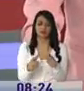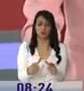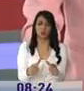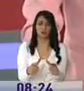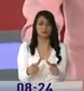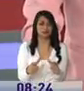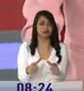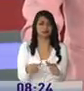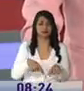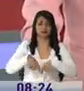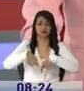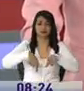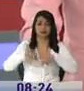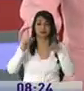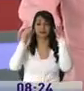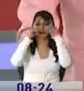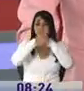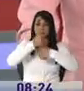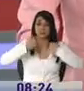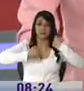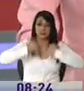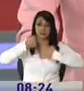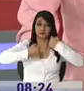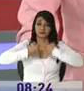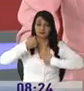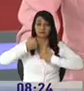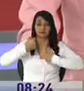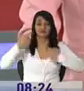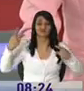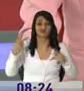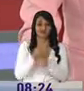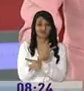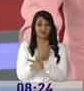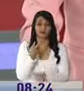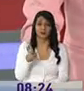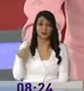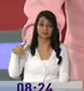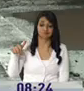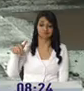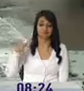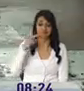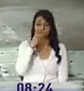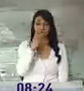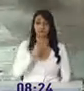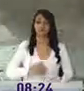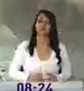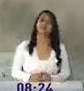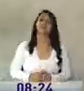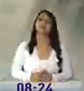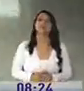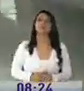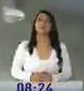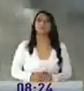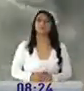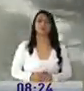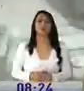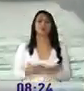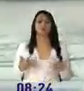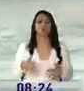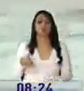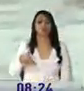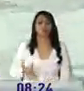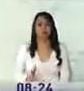dificulta la circulación vehicular y pone en riesgo la movilidad de los peatones veamos este lamentable incidente sufre muchos